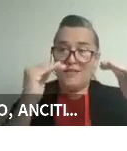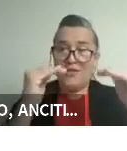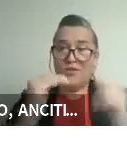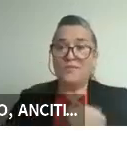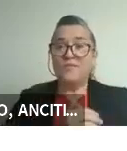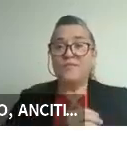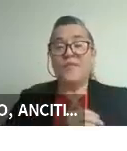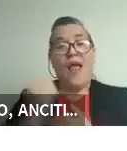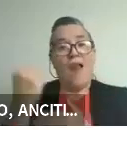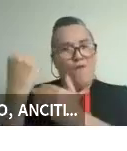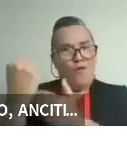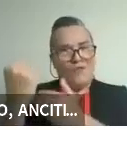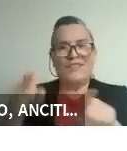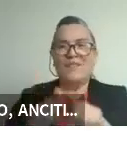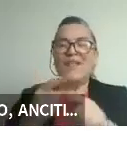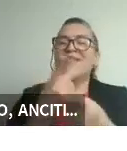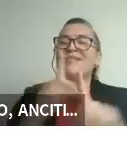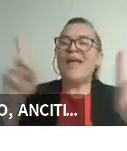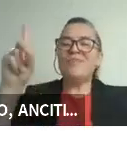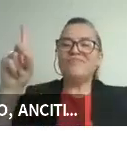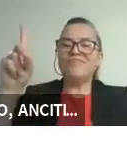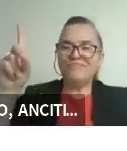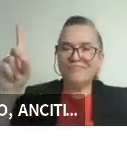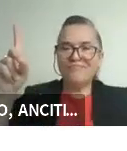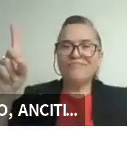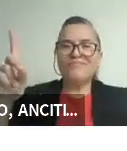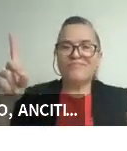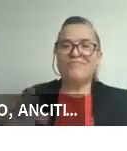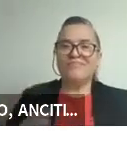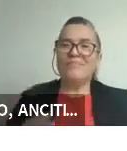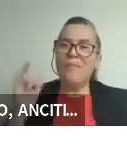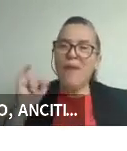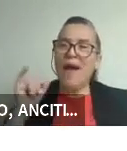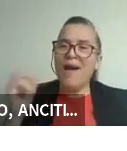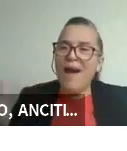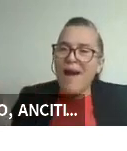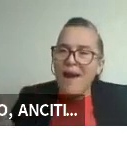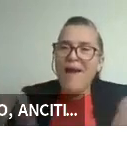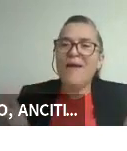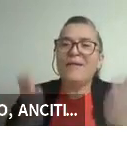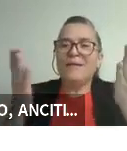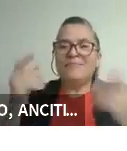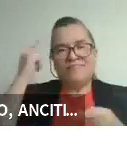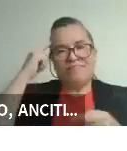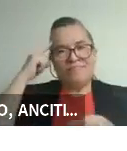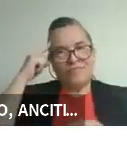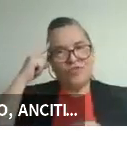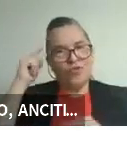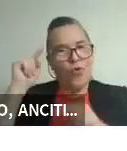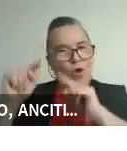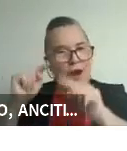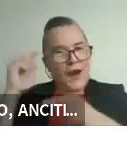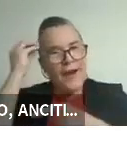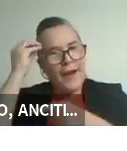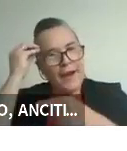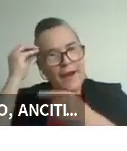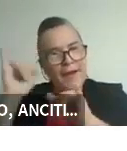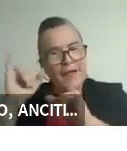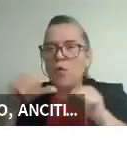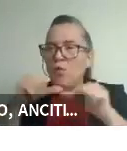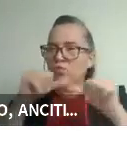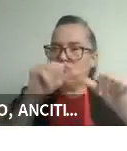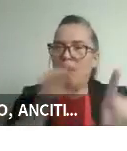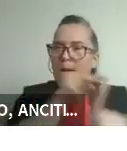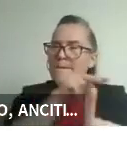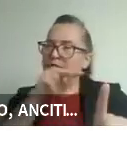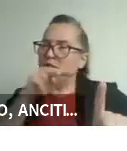fortalecimiento de la democracia en nuestros países es precisamente generar pensamiento crítico permanente visiones críticas